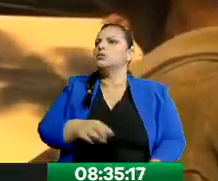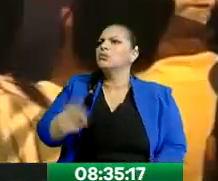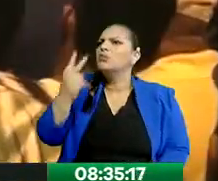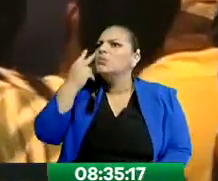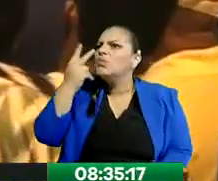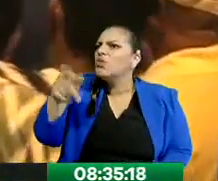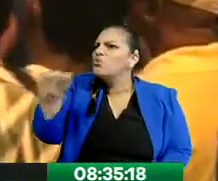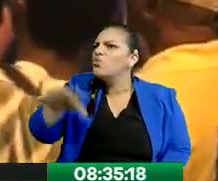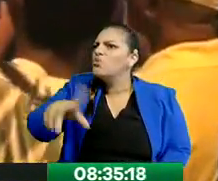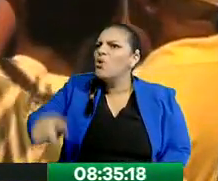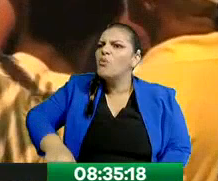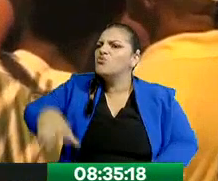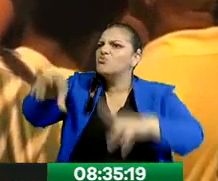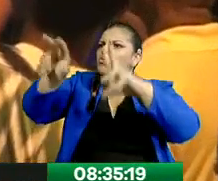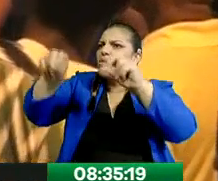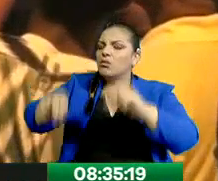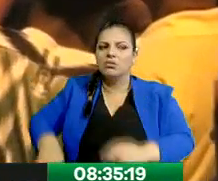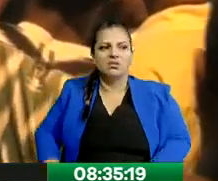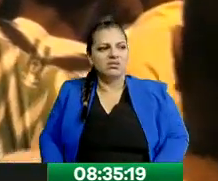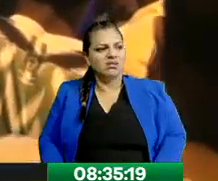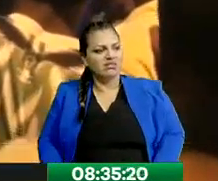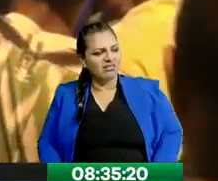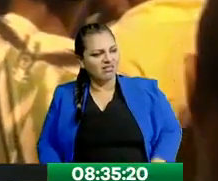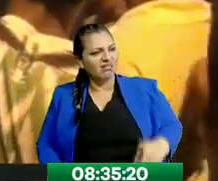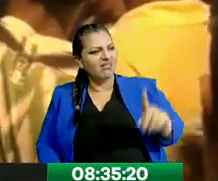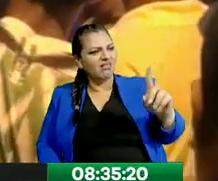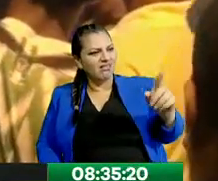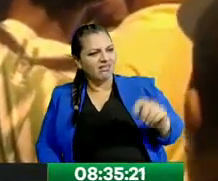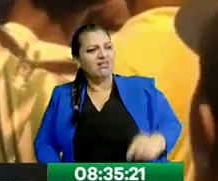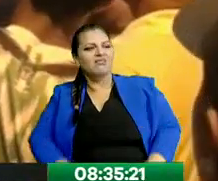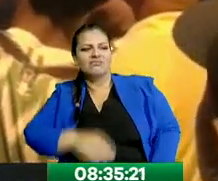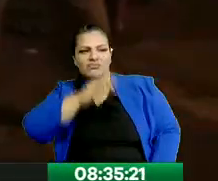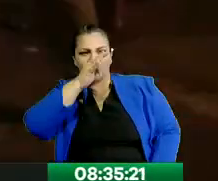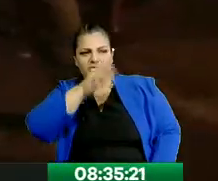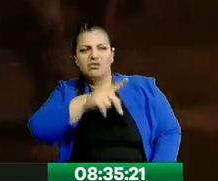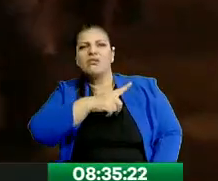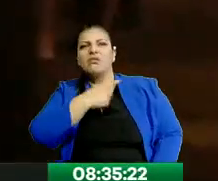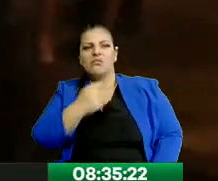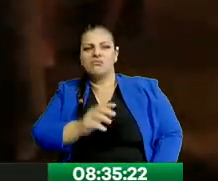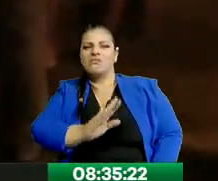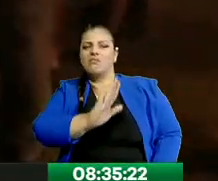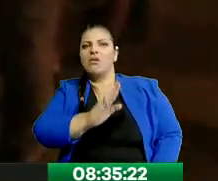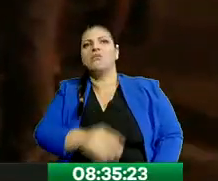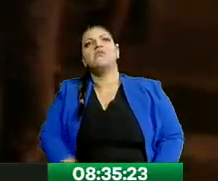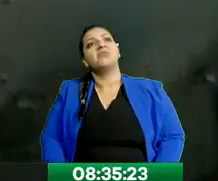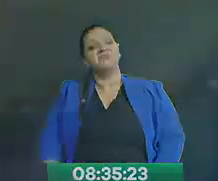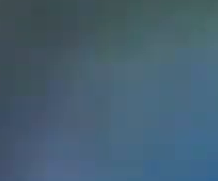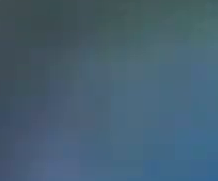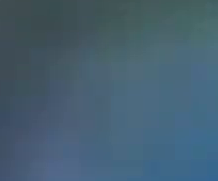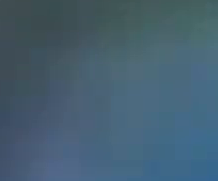antisociales cometieran un robo en el sector. Desde Los Ríos, informó Odette Camacho.